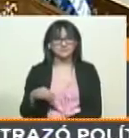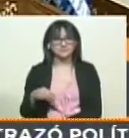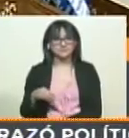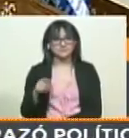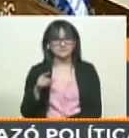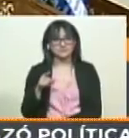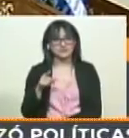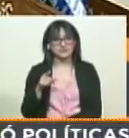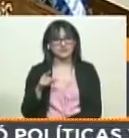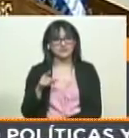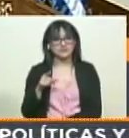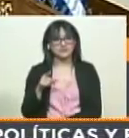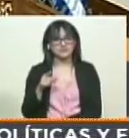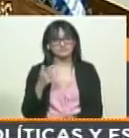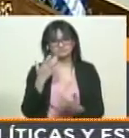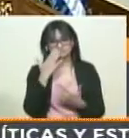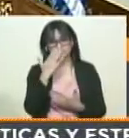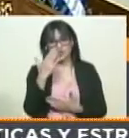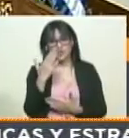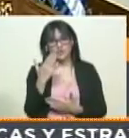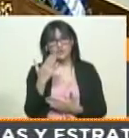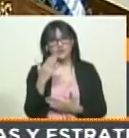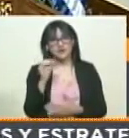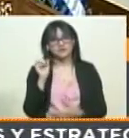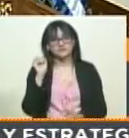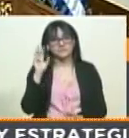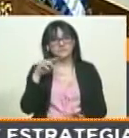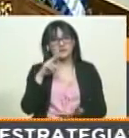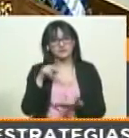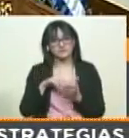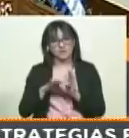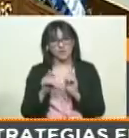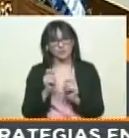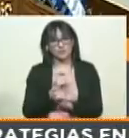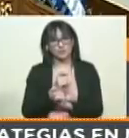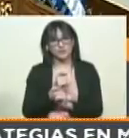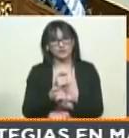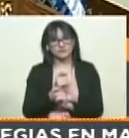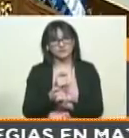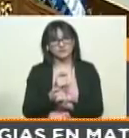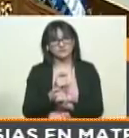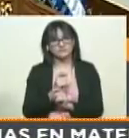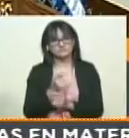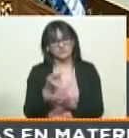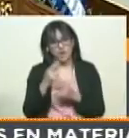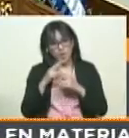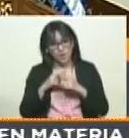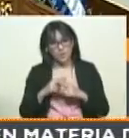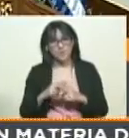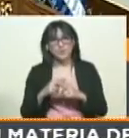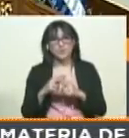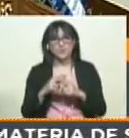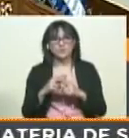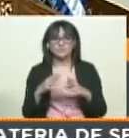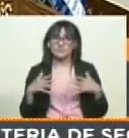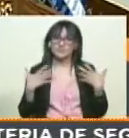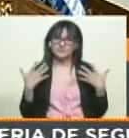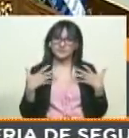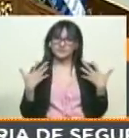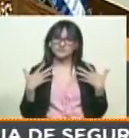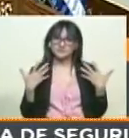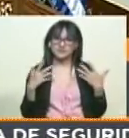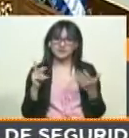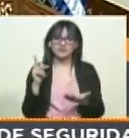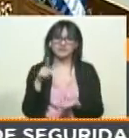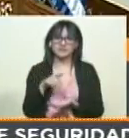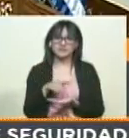de Cuba ante la Asamblea Nacional Constituyente. Nos ha llenado usted de honor y nos ha llenado de felicidad su